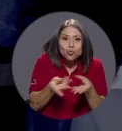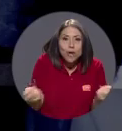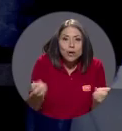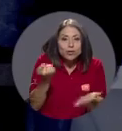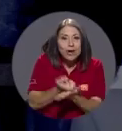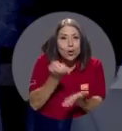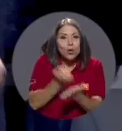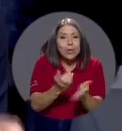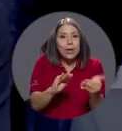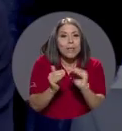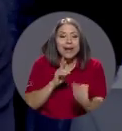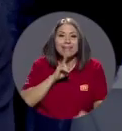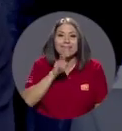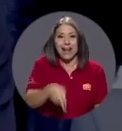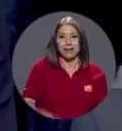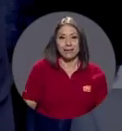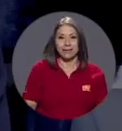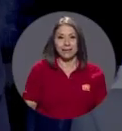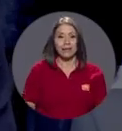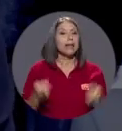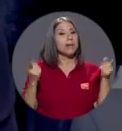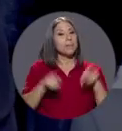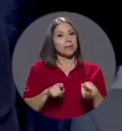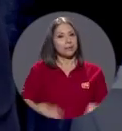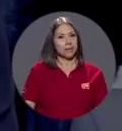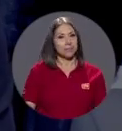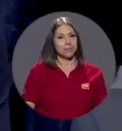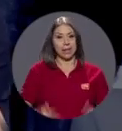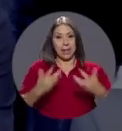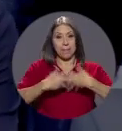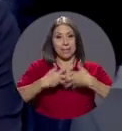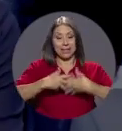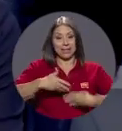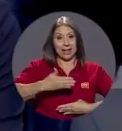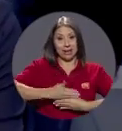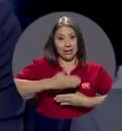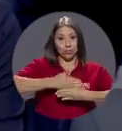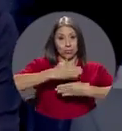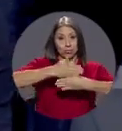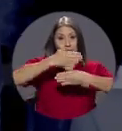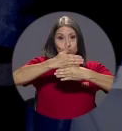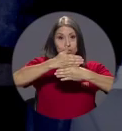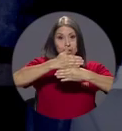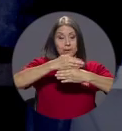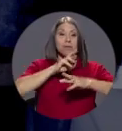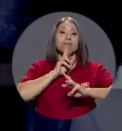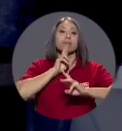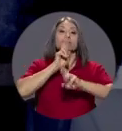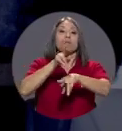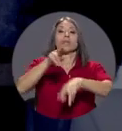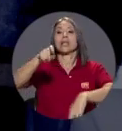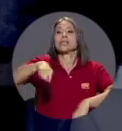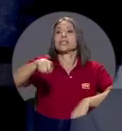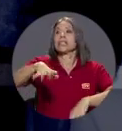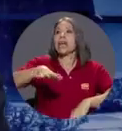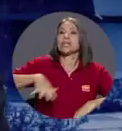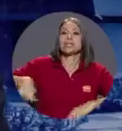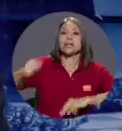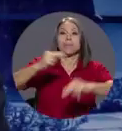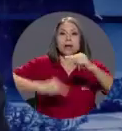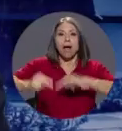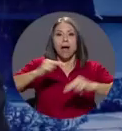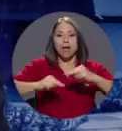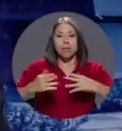suelos, de economía urbana real. Porque ¿qué es lo que pasa? El desarrollador responde a las necesidades del